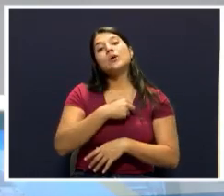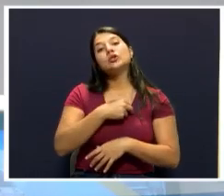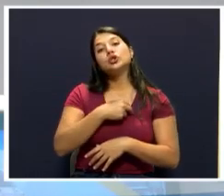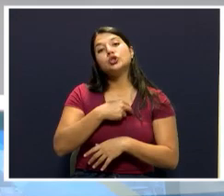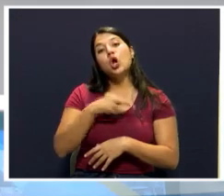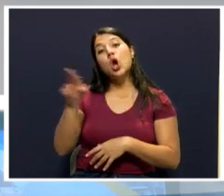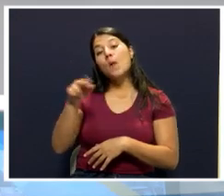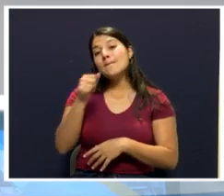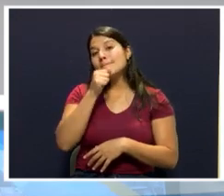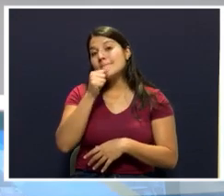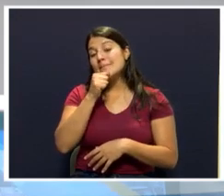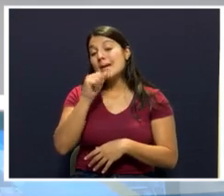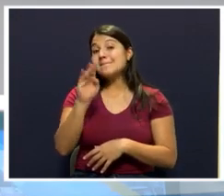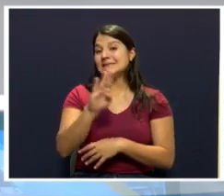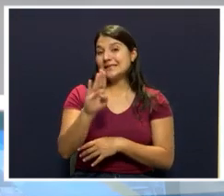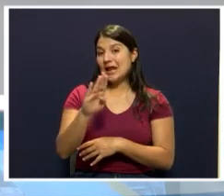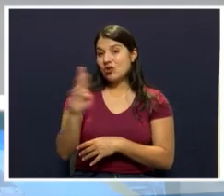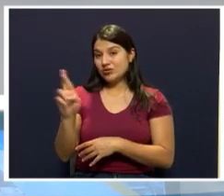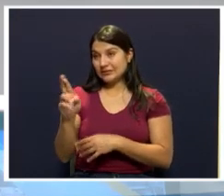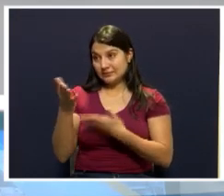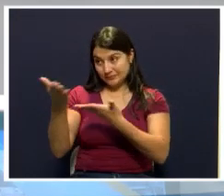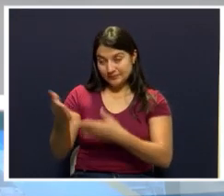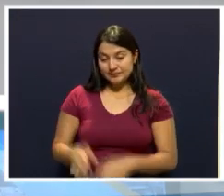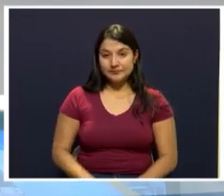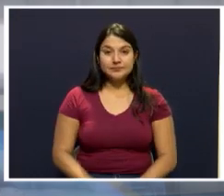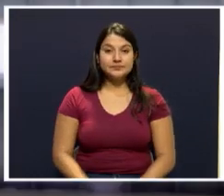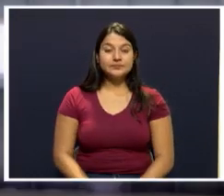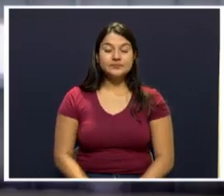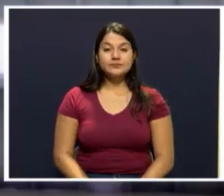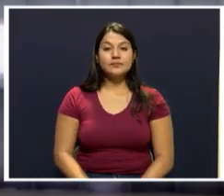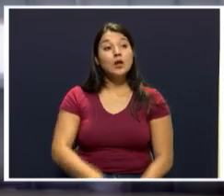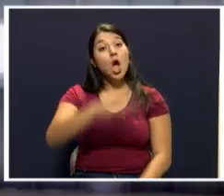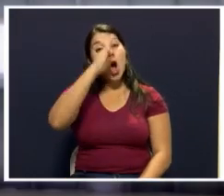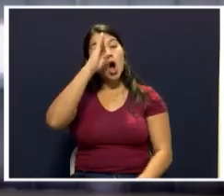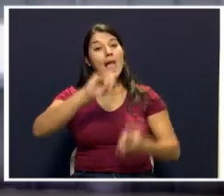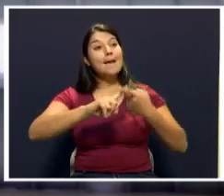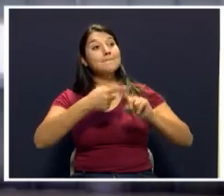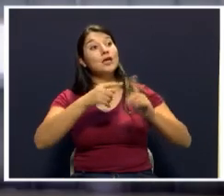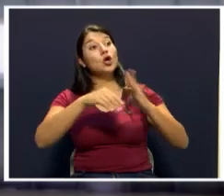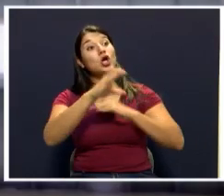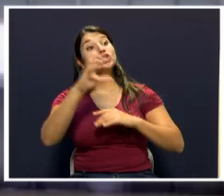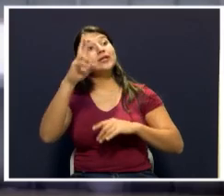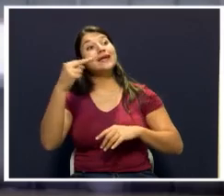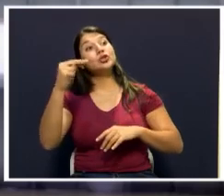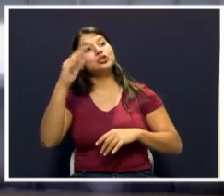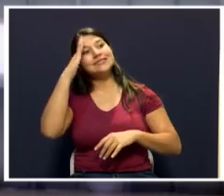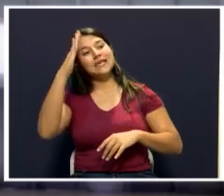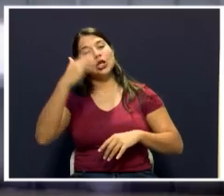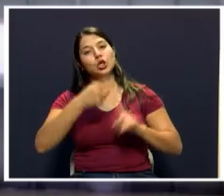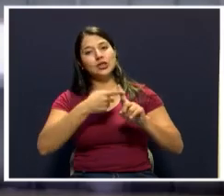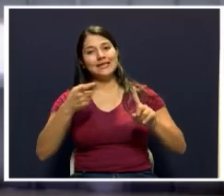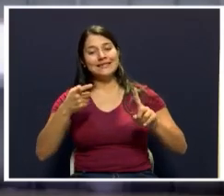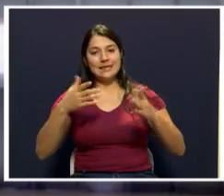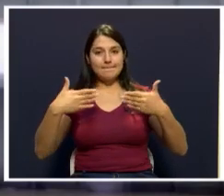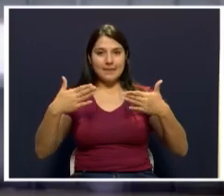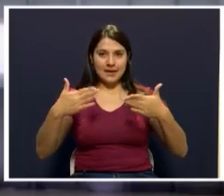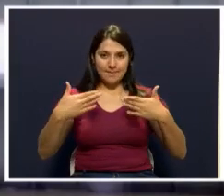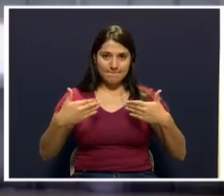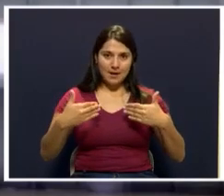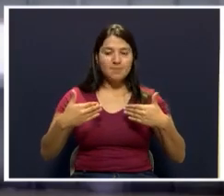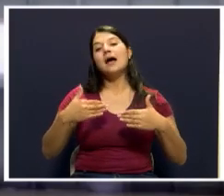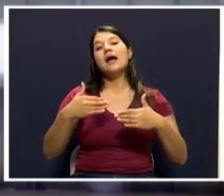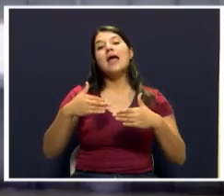colega Betseray Richards. Adelante. ¿Qué tal, amigos de Costa Rica Noticias? Un saludo desde Panamá de parte del Sistema Estatal de